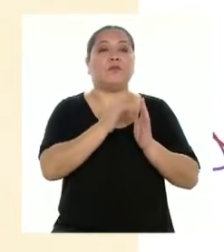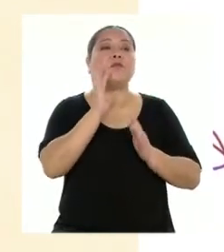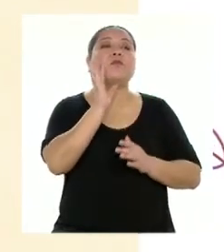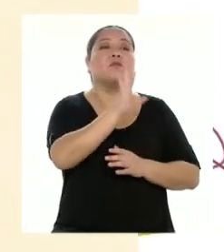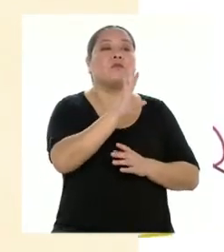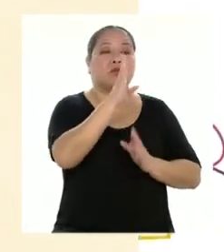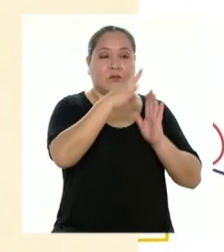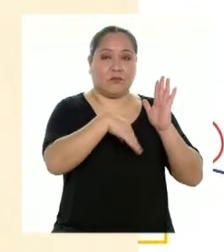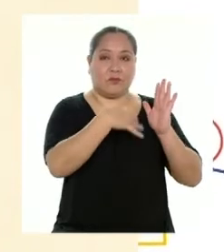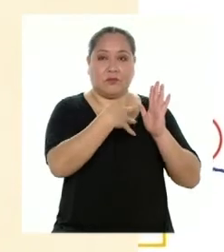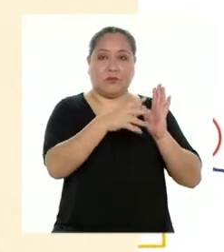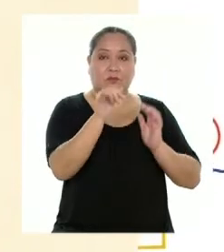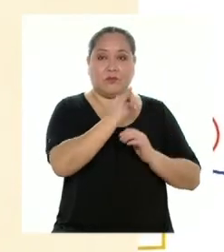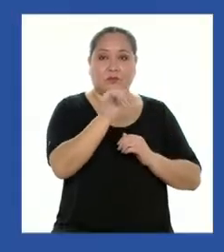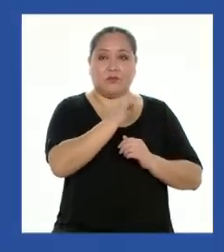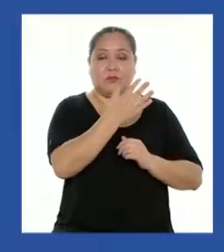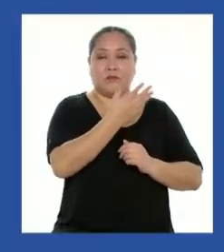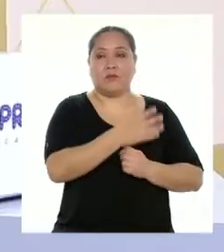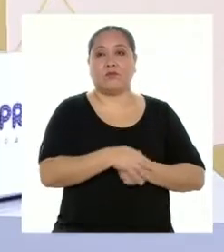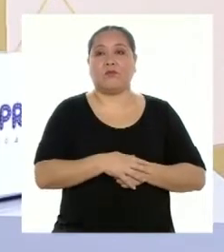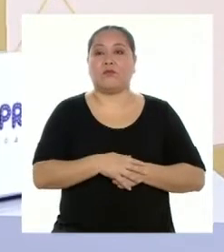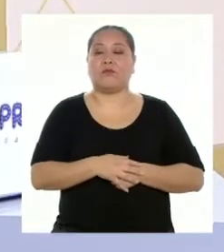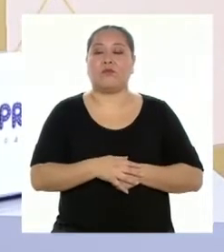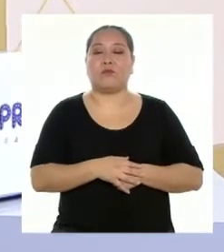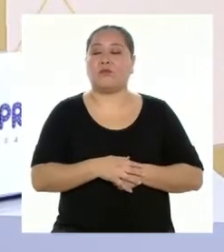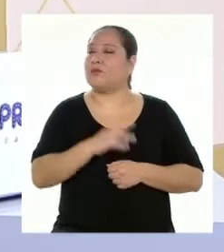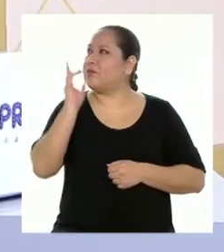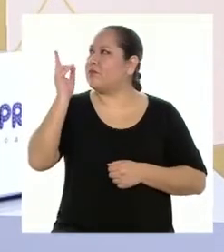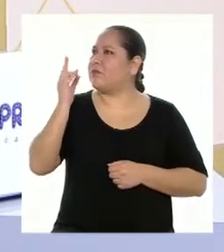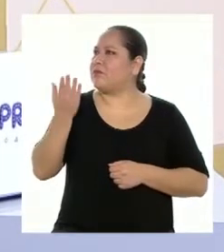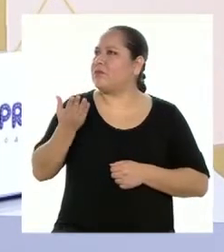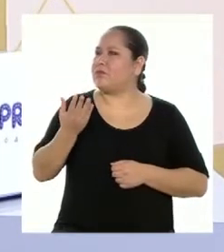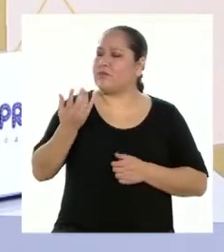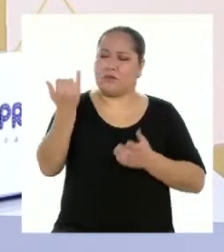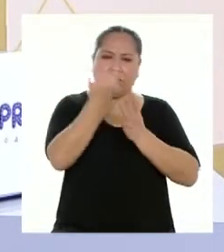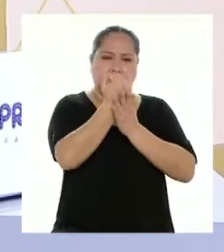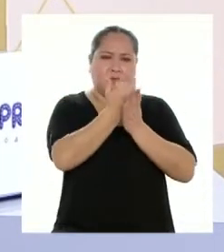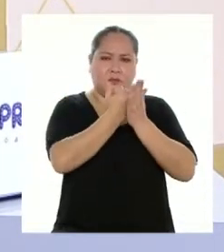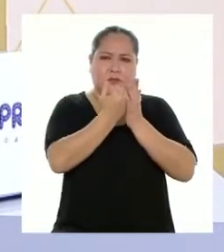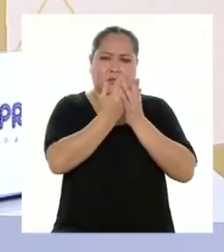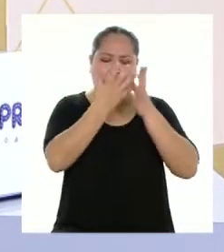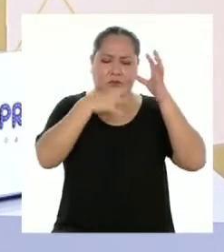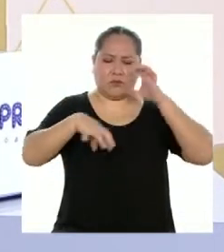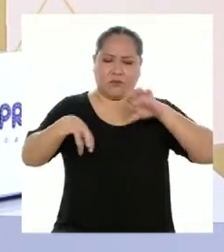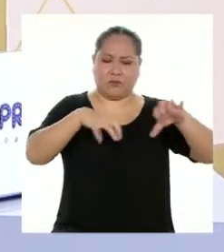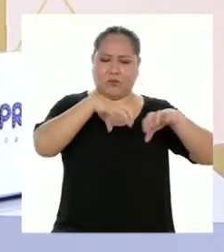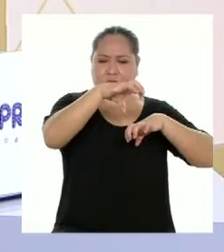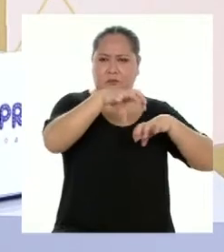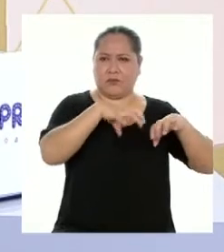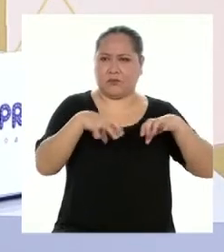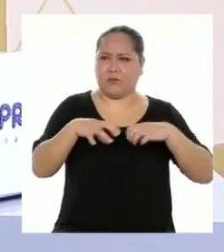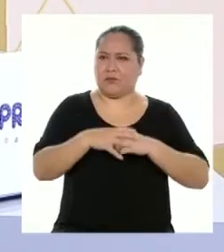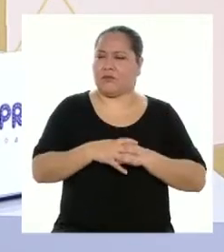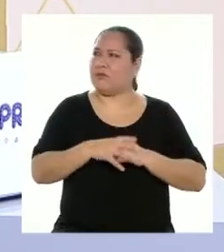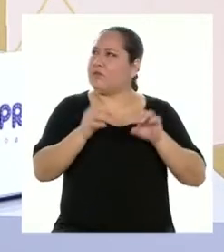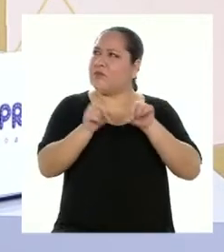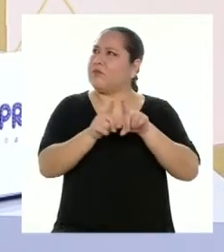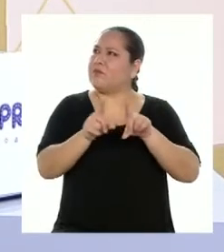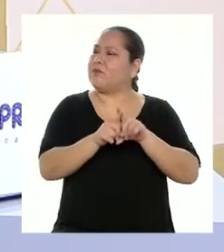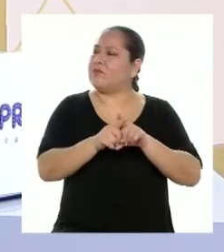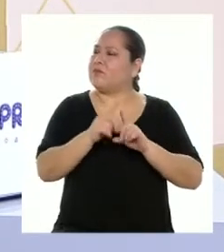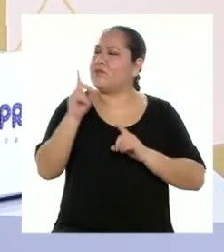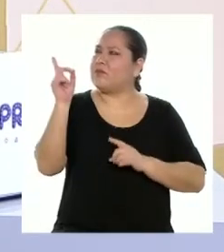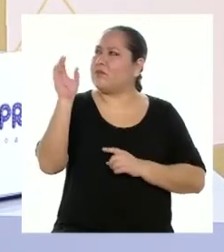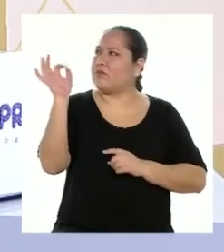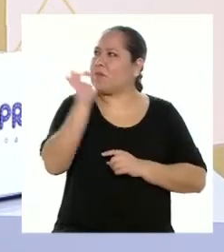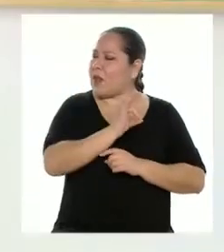tabla, tal y como se ve en tu gráfico. Profesora, y en el diagrama de sectores circulares tampoco se puede graficar el